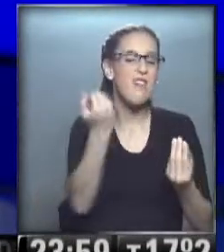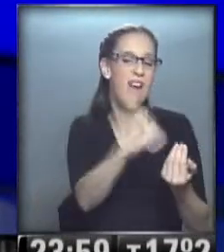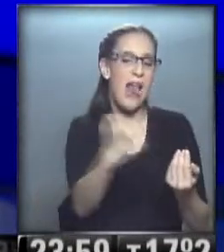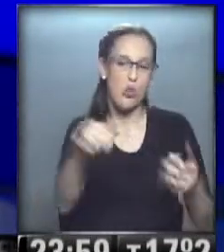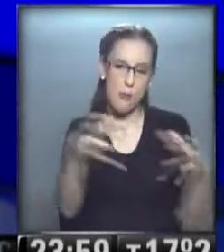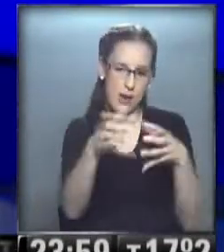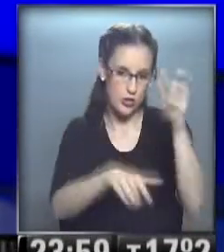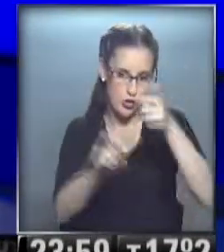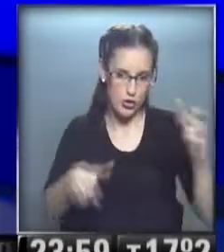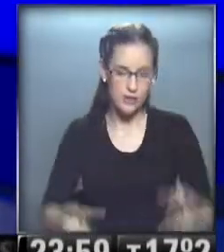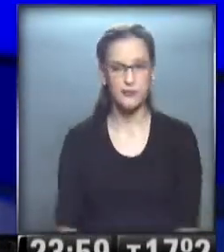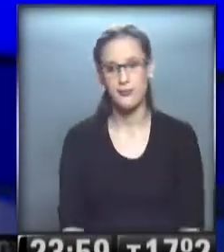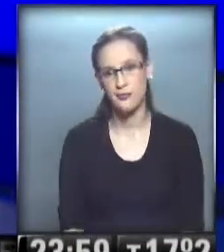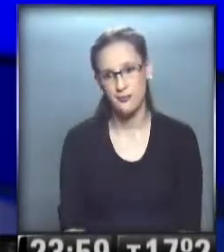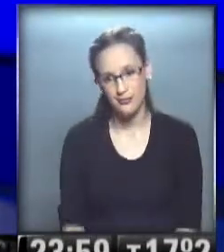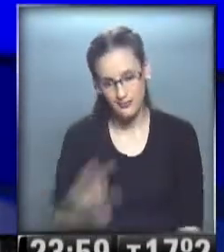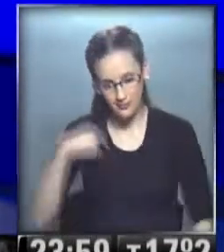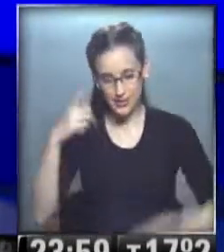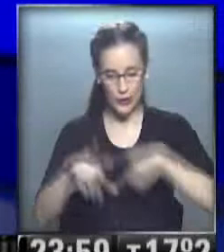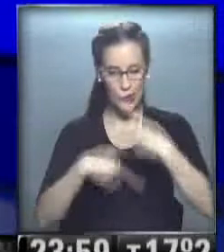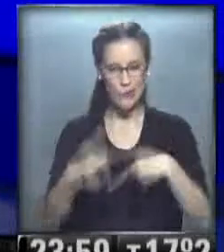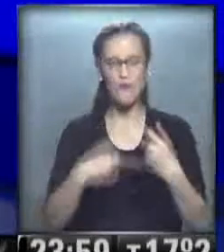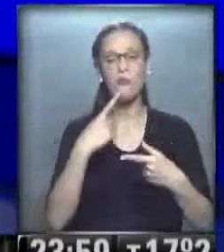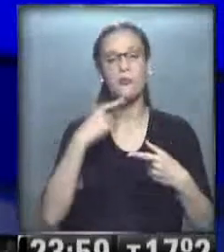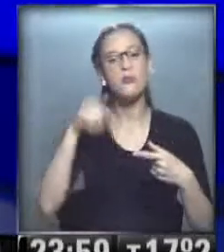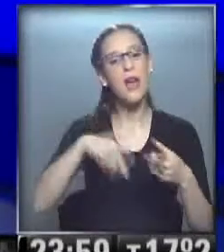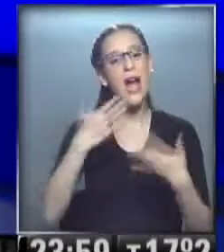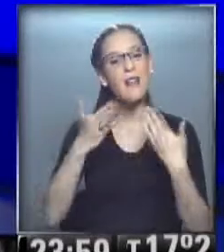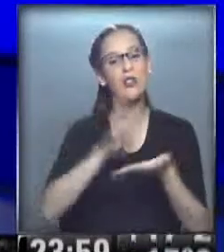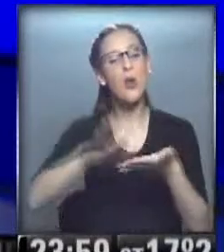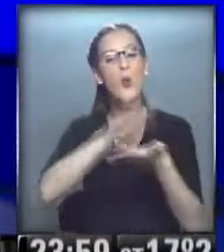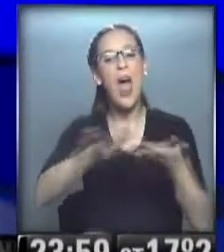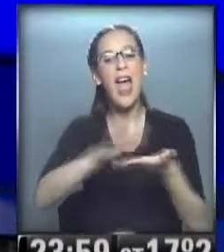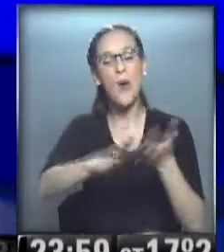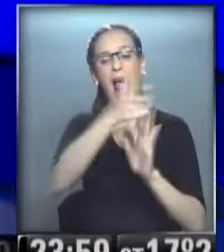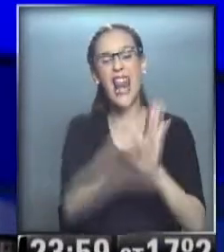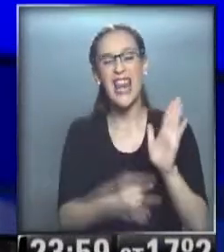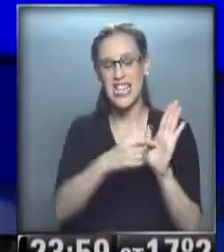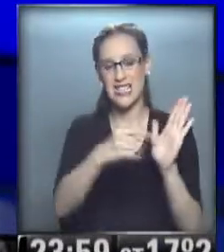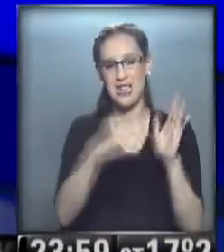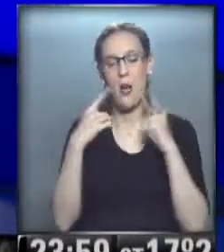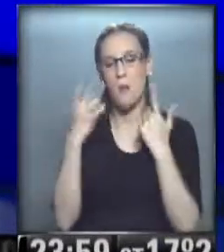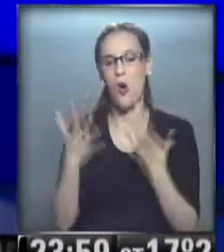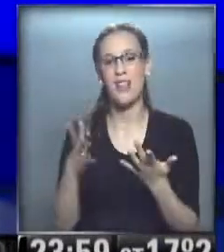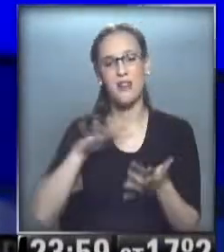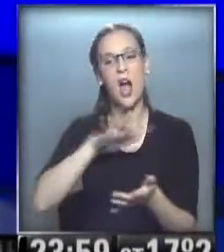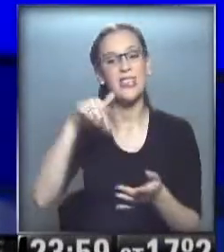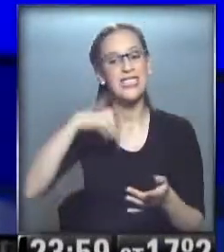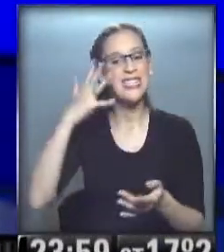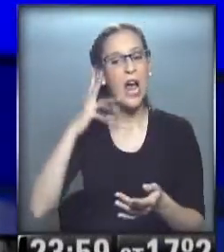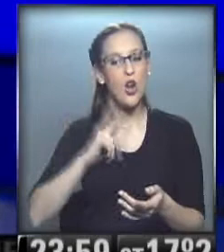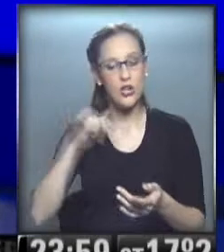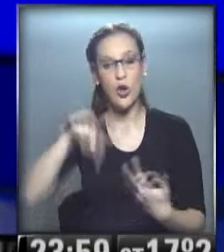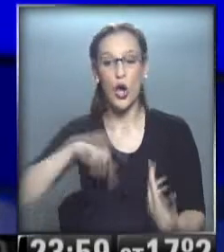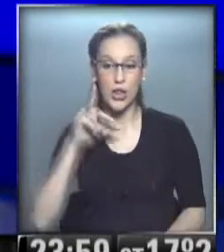Okay. Seguimos adelante nosotros ahora repasando, en este caso, una nueva lista que se ha presentado en San Lorenzo en la jornada